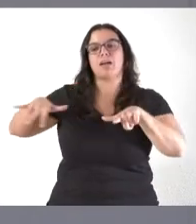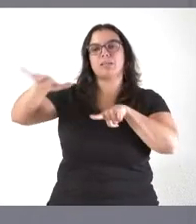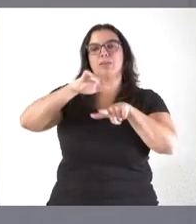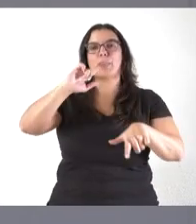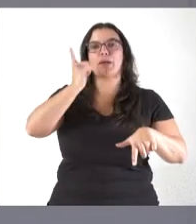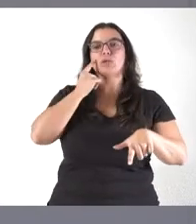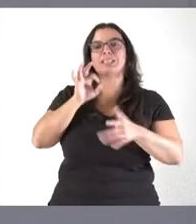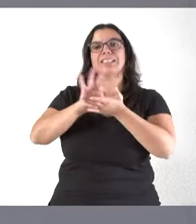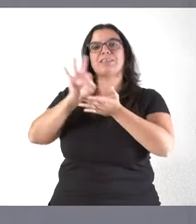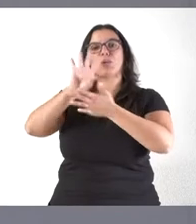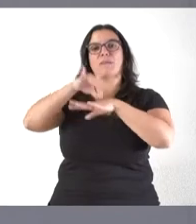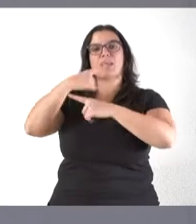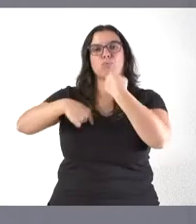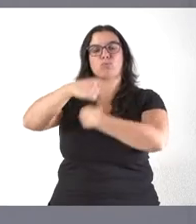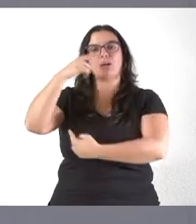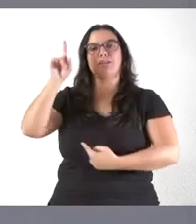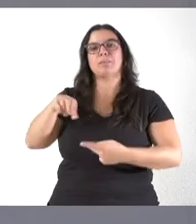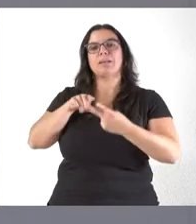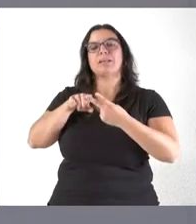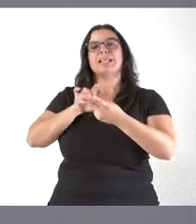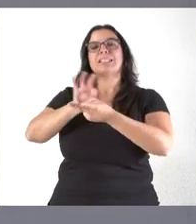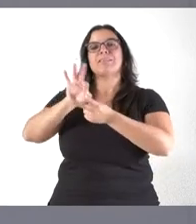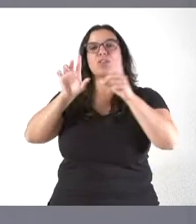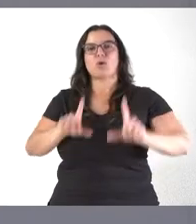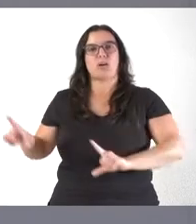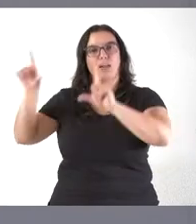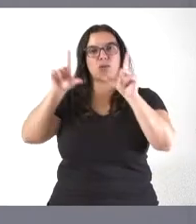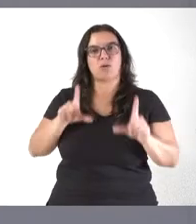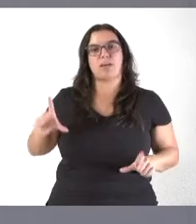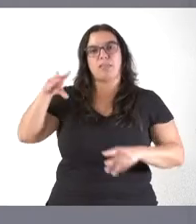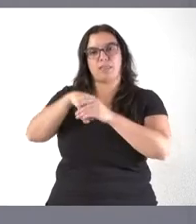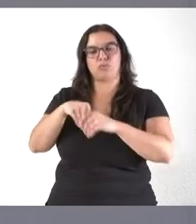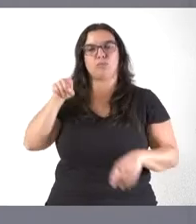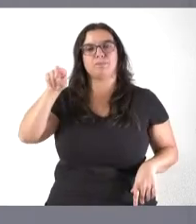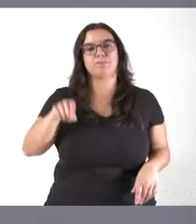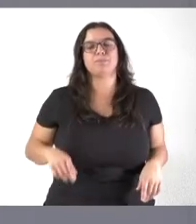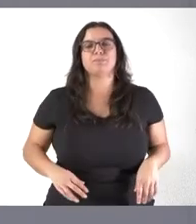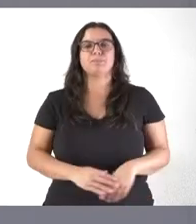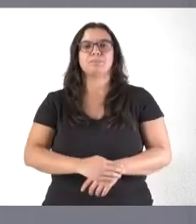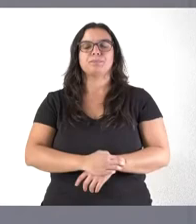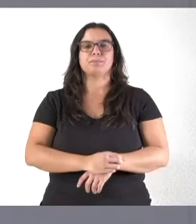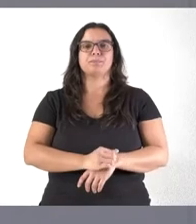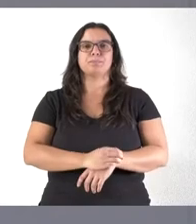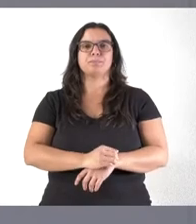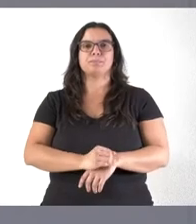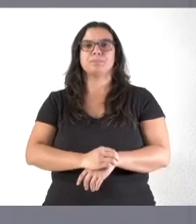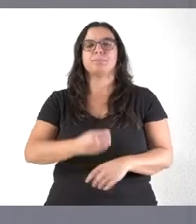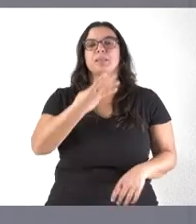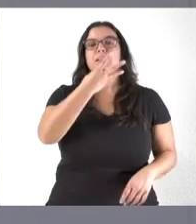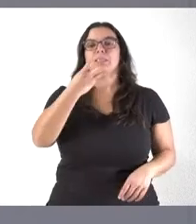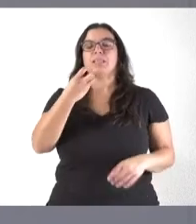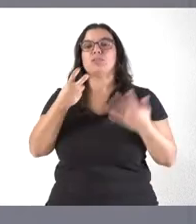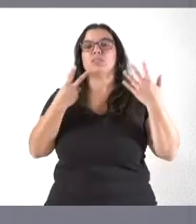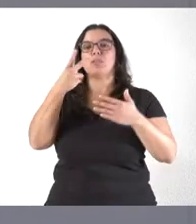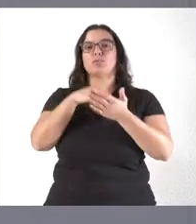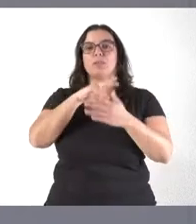del servicio de medicina nuclear y del servicio de radiología del mencionado hospital 362.000 euros